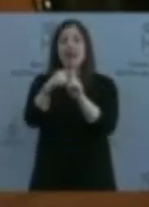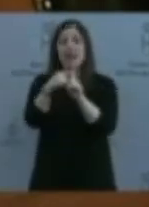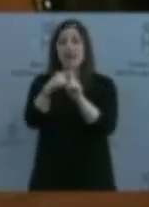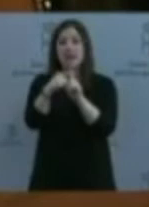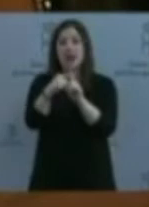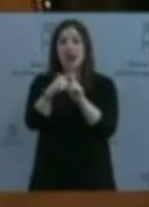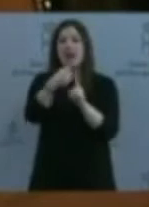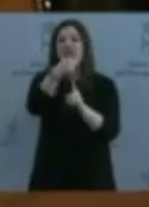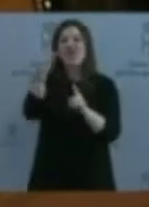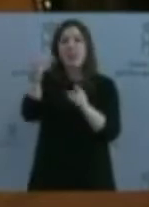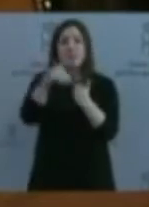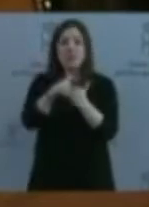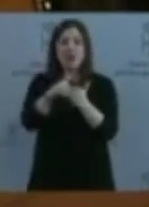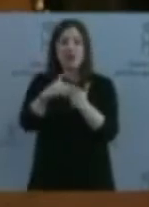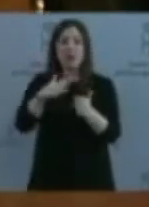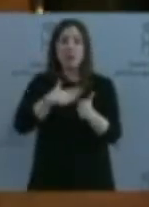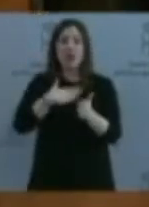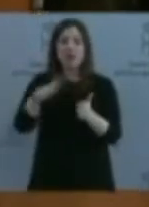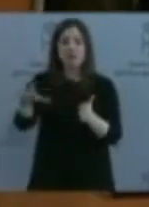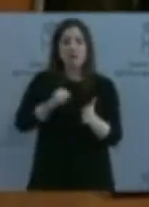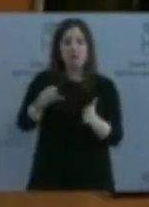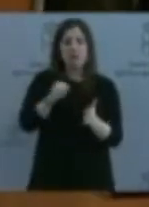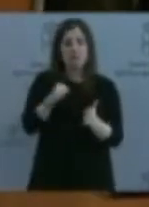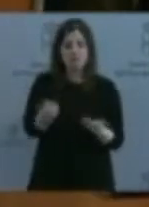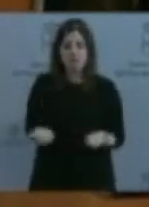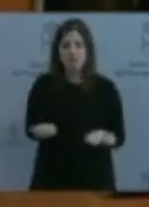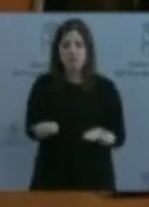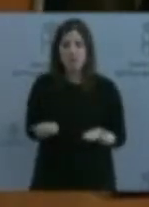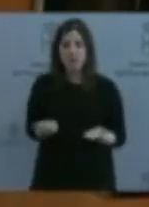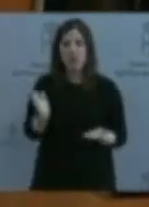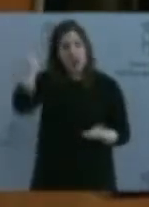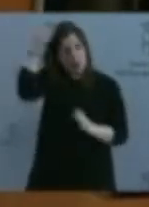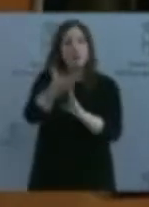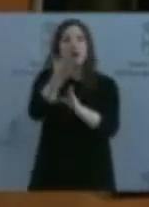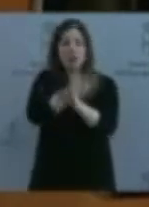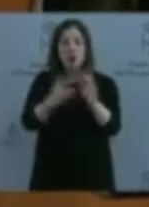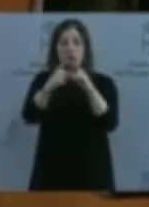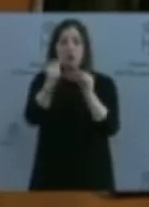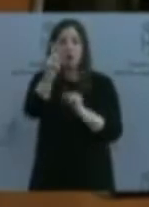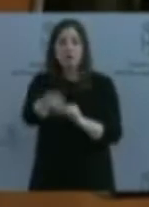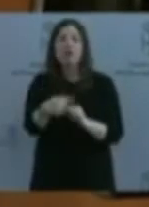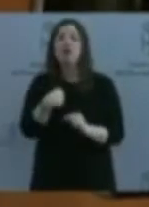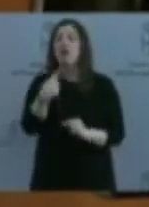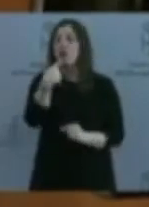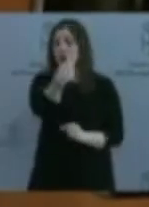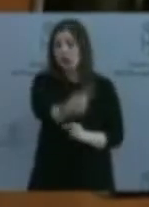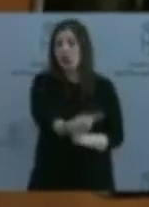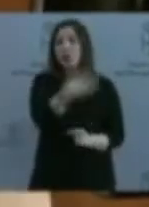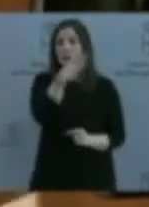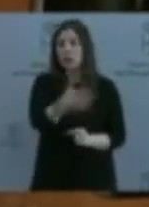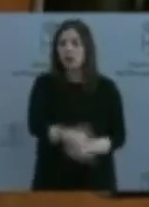el prerrománico asturiano. Y dígolo porque así lo dice el arzobispo de